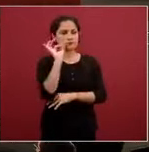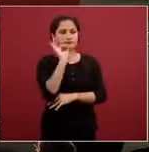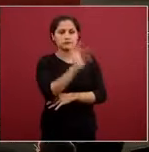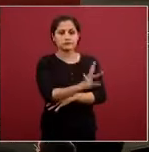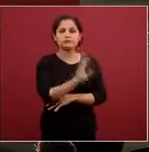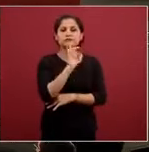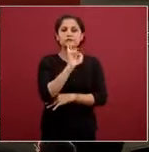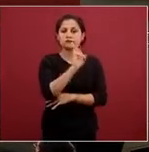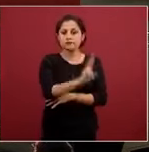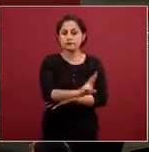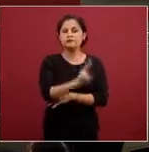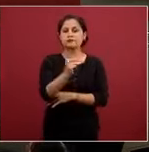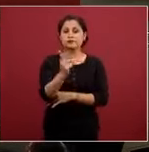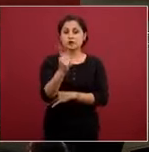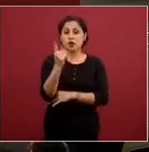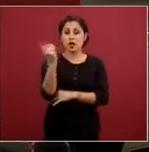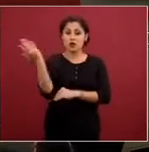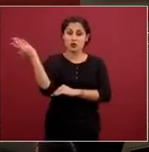favor.